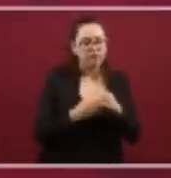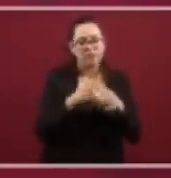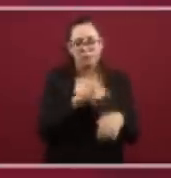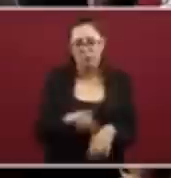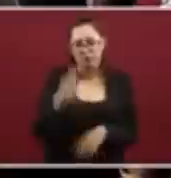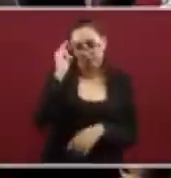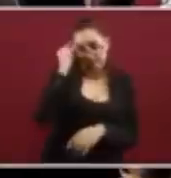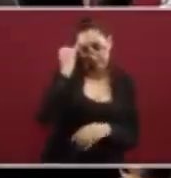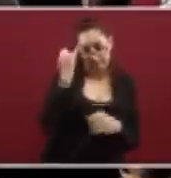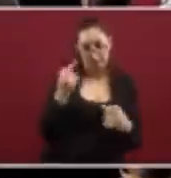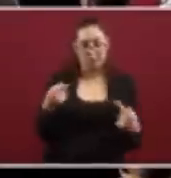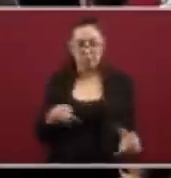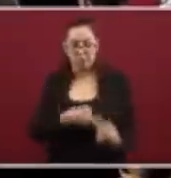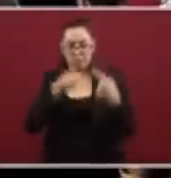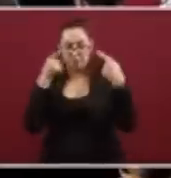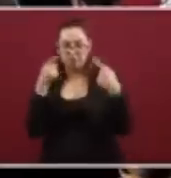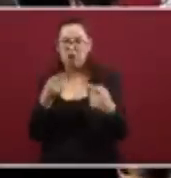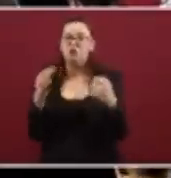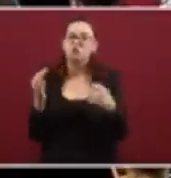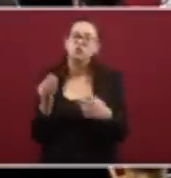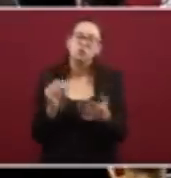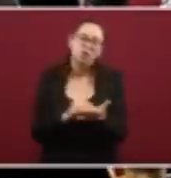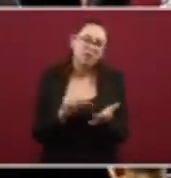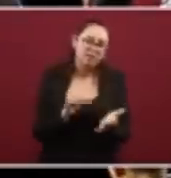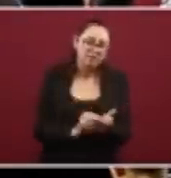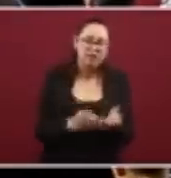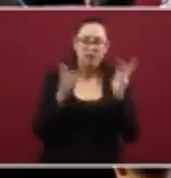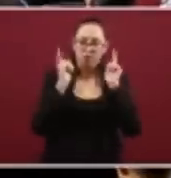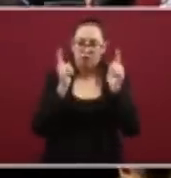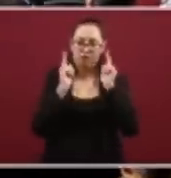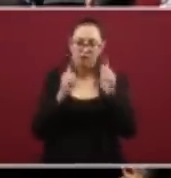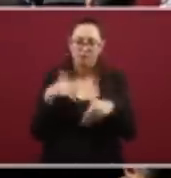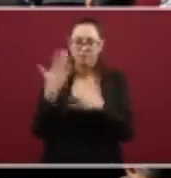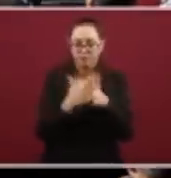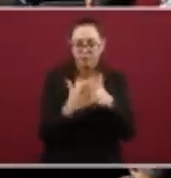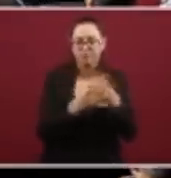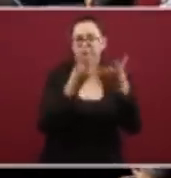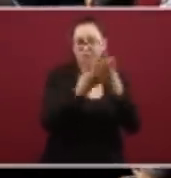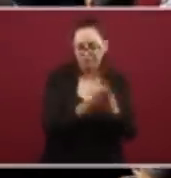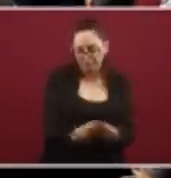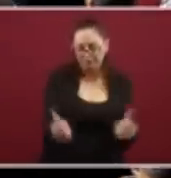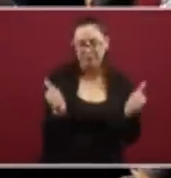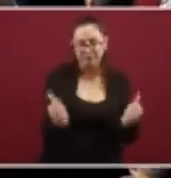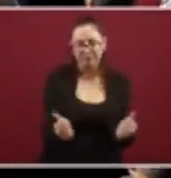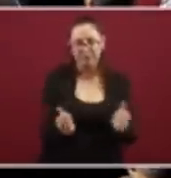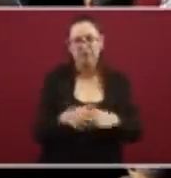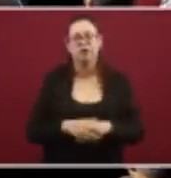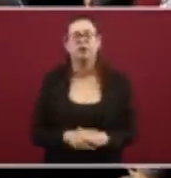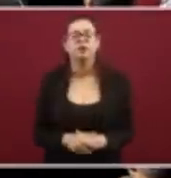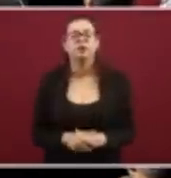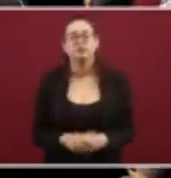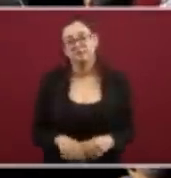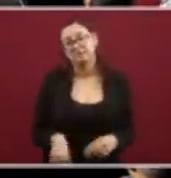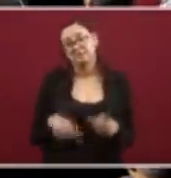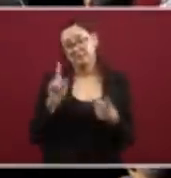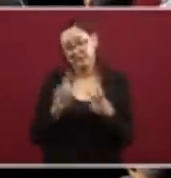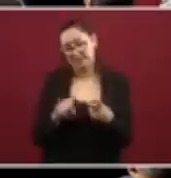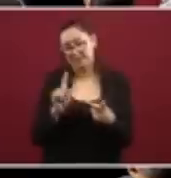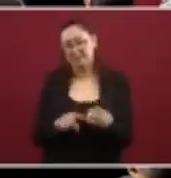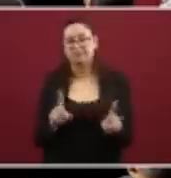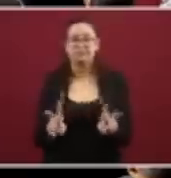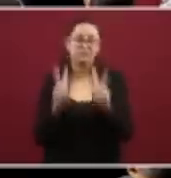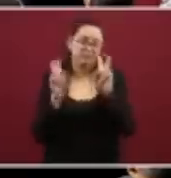y el segundo tema que queremos referirnos el día de hoy que es muy importante continuando con